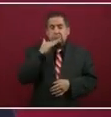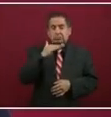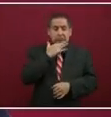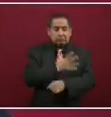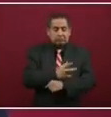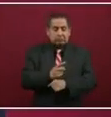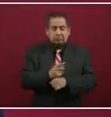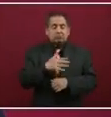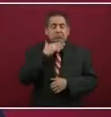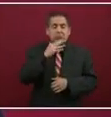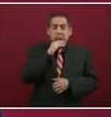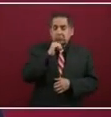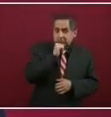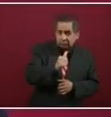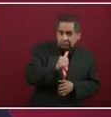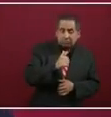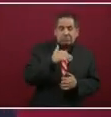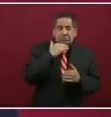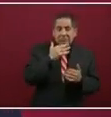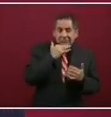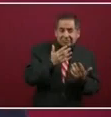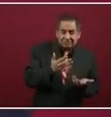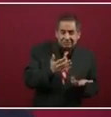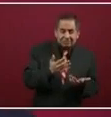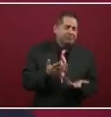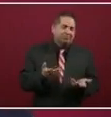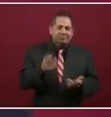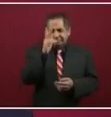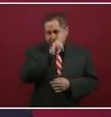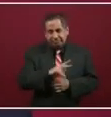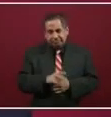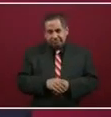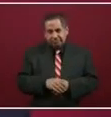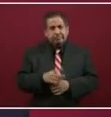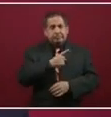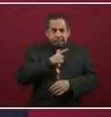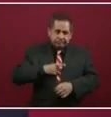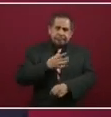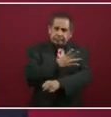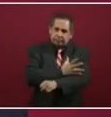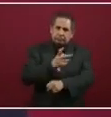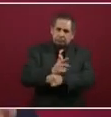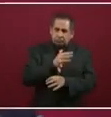Puede ser el modelo econométrico más